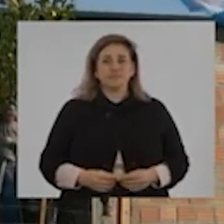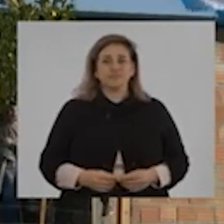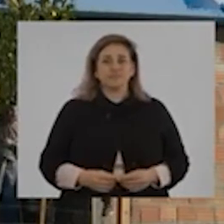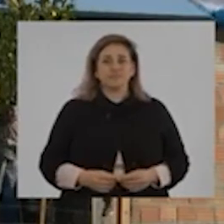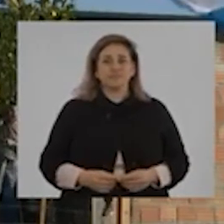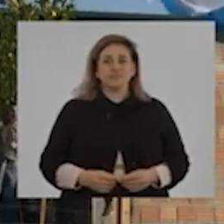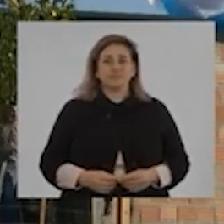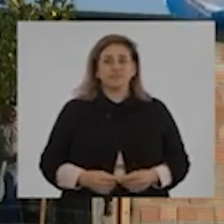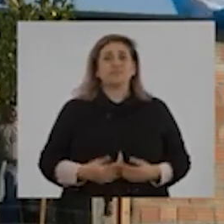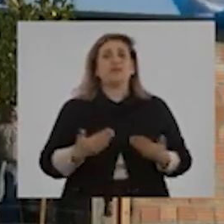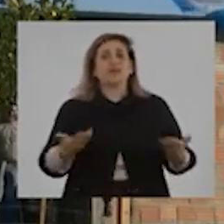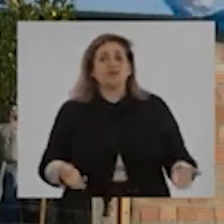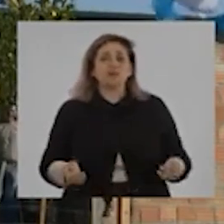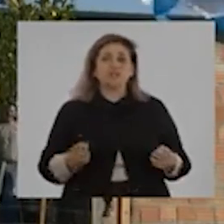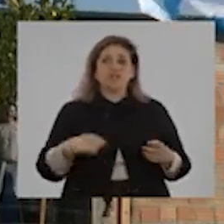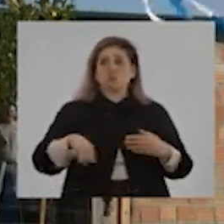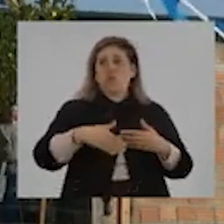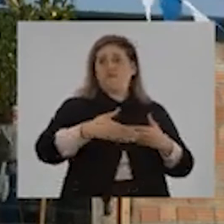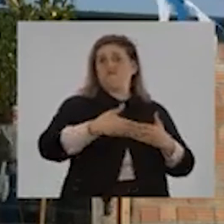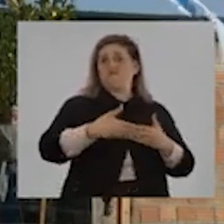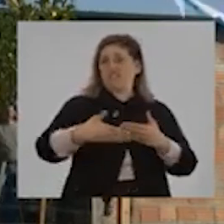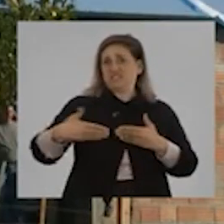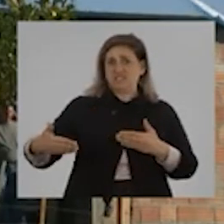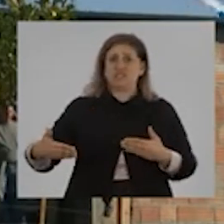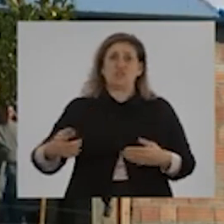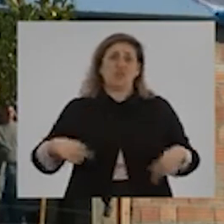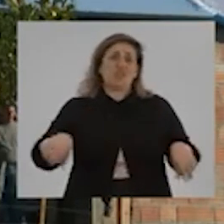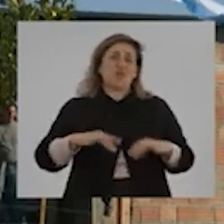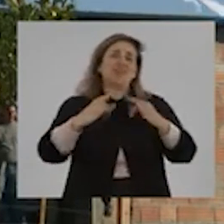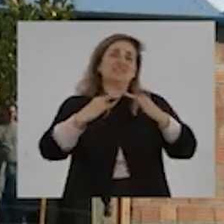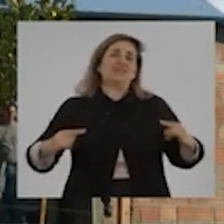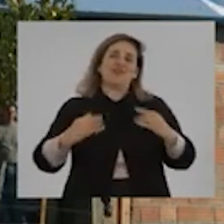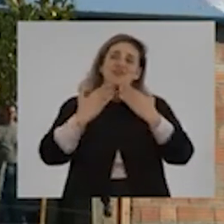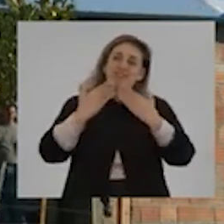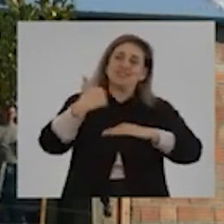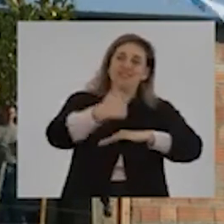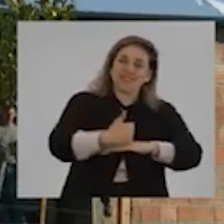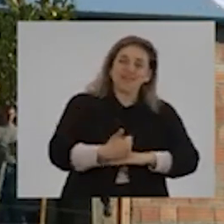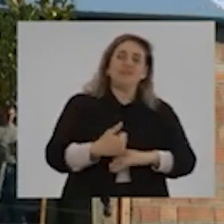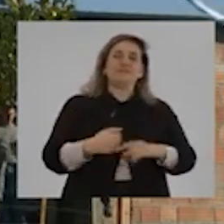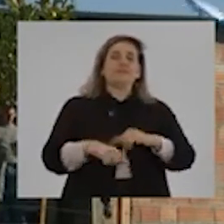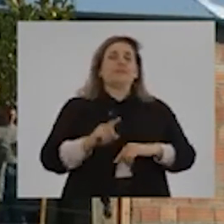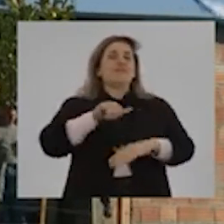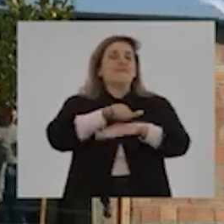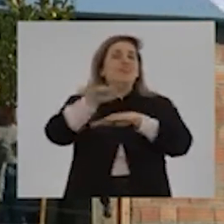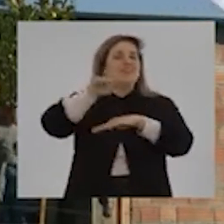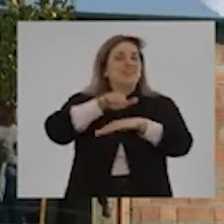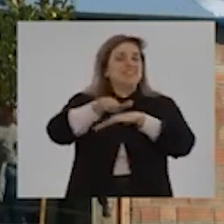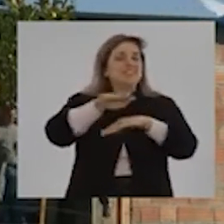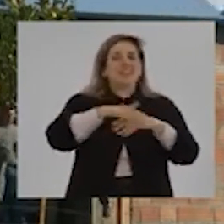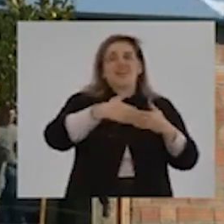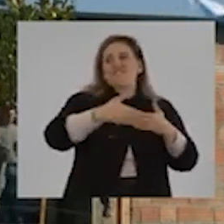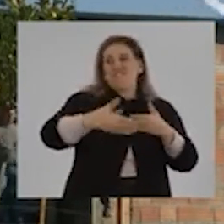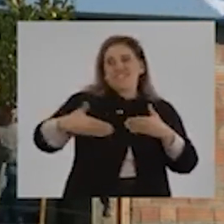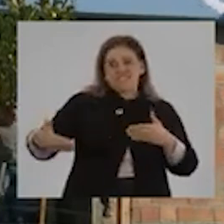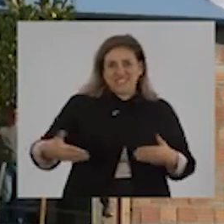Así que, vecino de San Gregorio, agradecerle la presencia, felicitar a los vecinos.